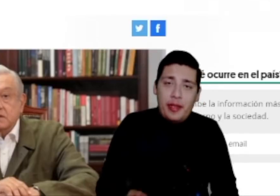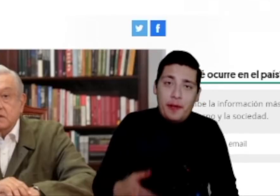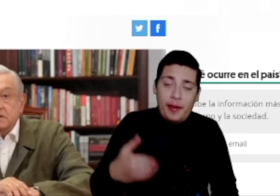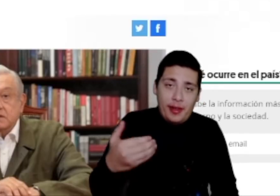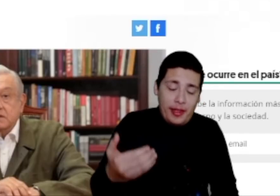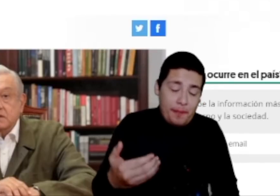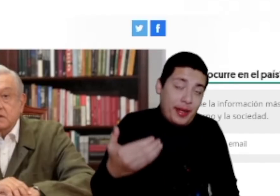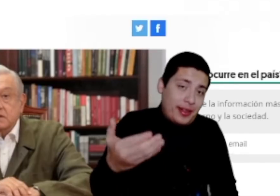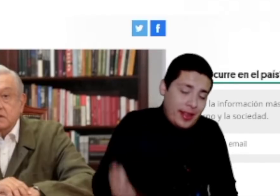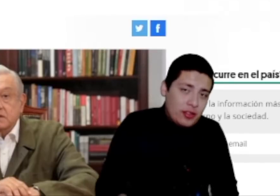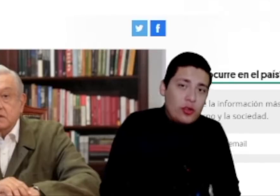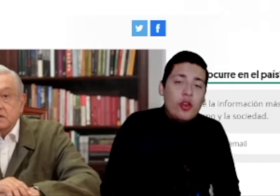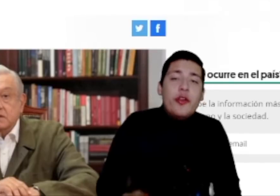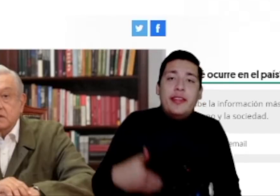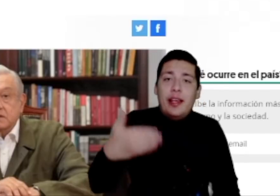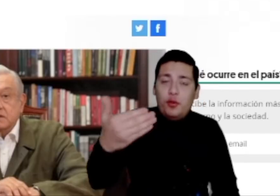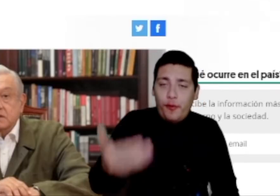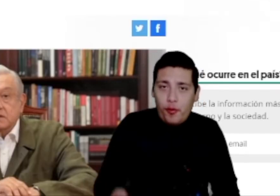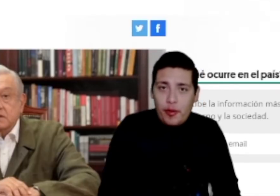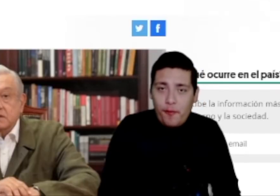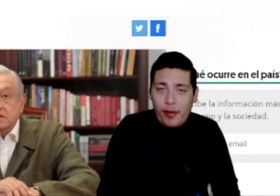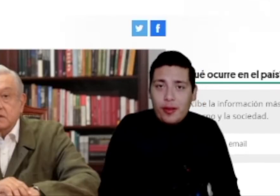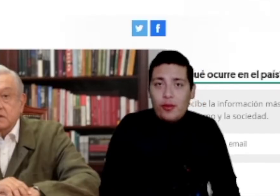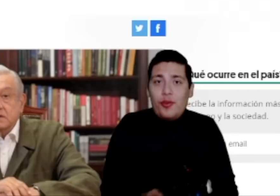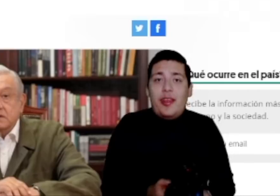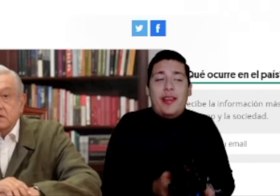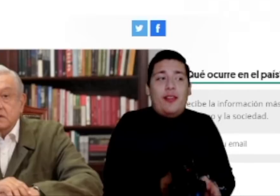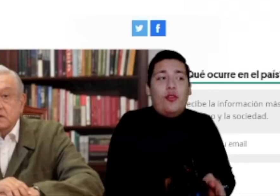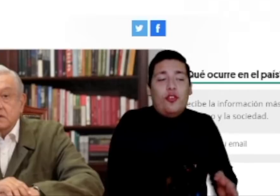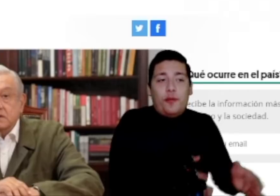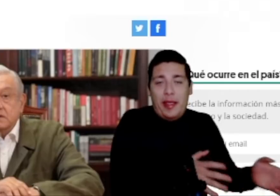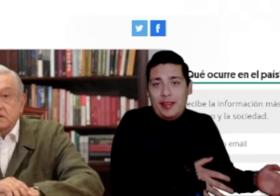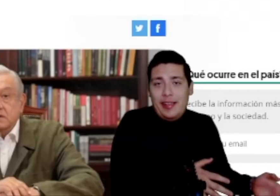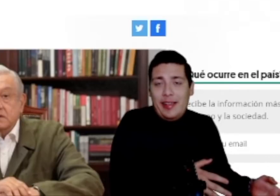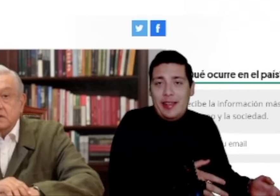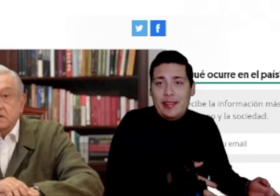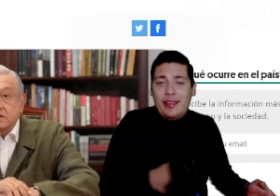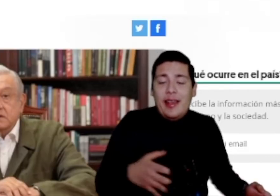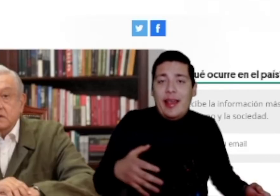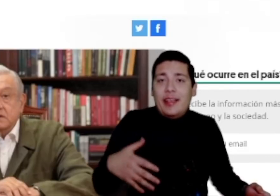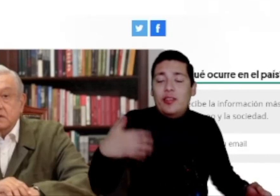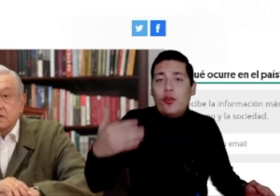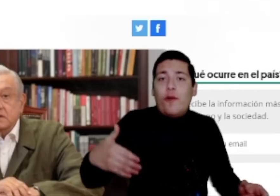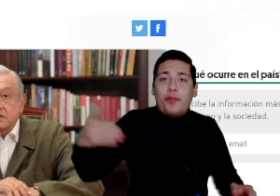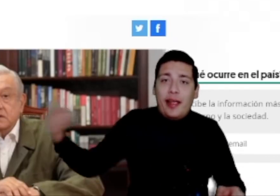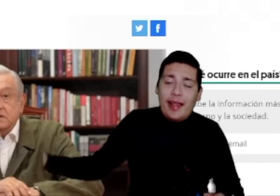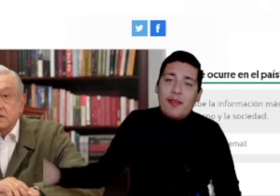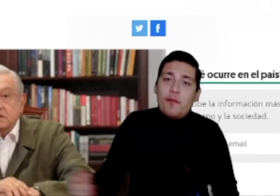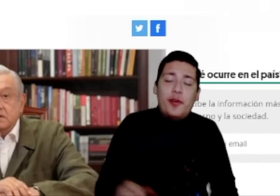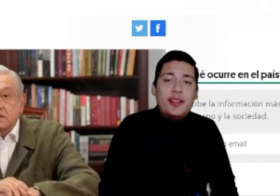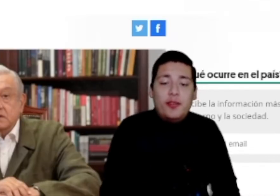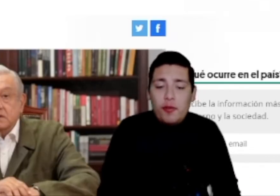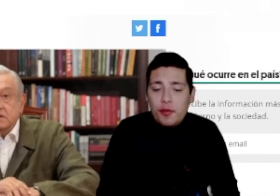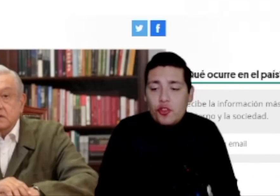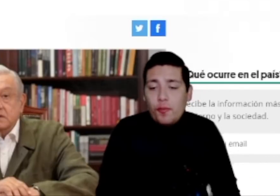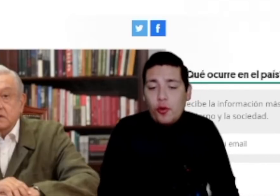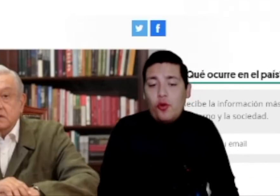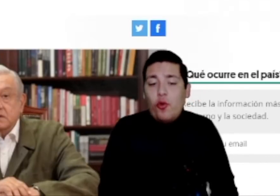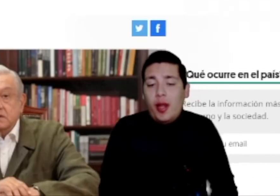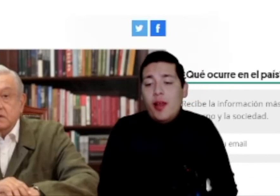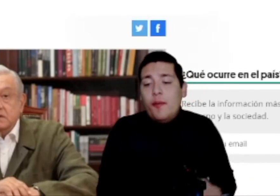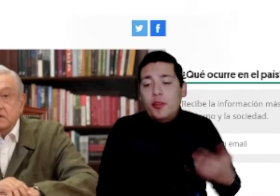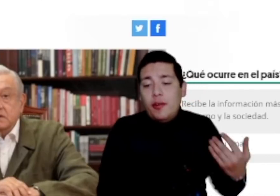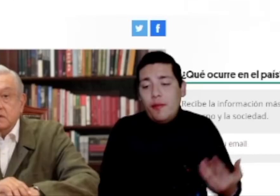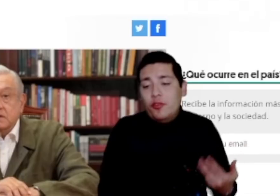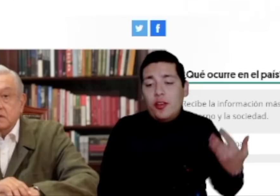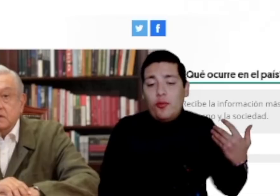es hipertenso, ya sufrió un infarto y dos veces ha sido contagiado por este nuevo bicho, por lo